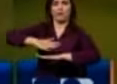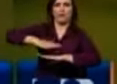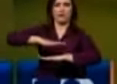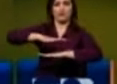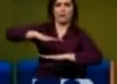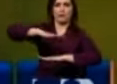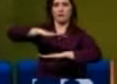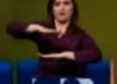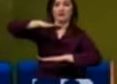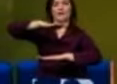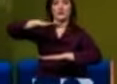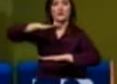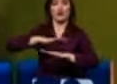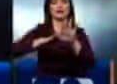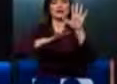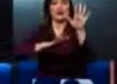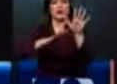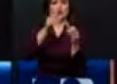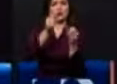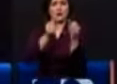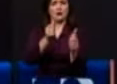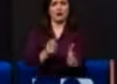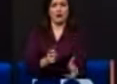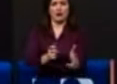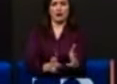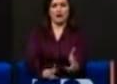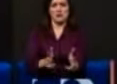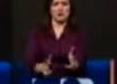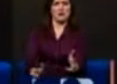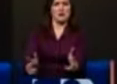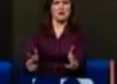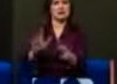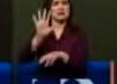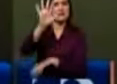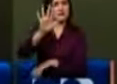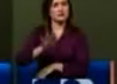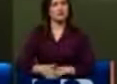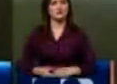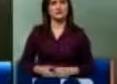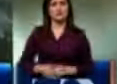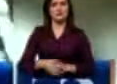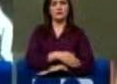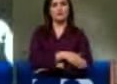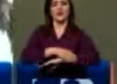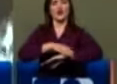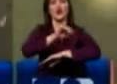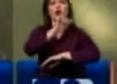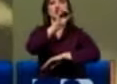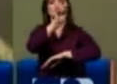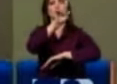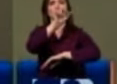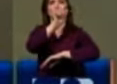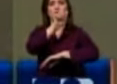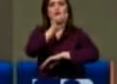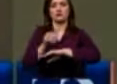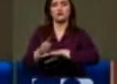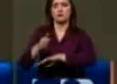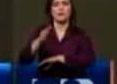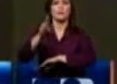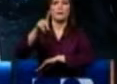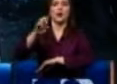queden cubiertos casi en su totalidad en el subsuelo de un edificio ubicado en las calles Ayora y Pereira, en el norte de